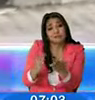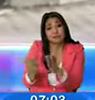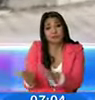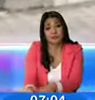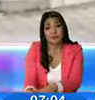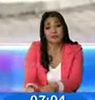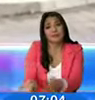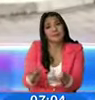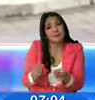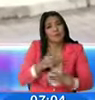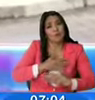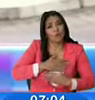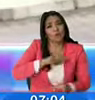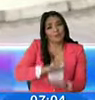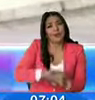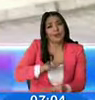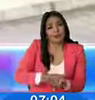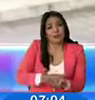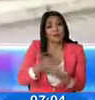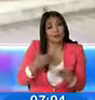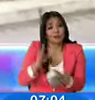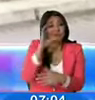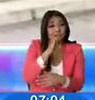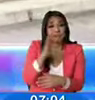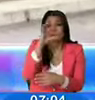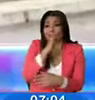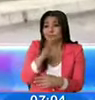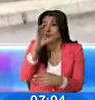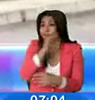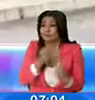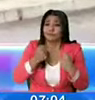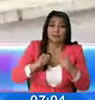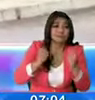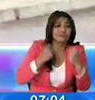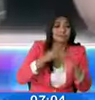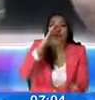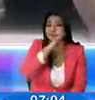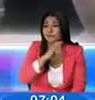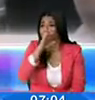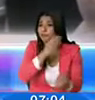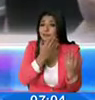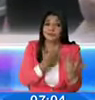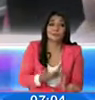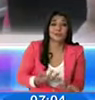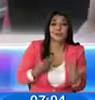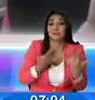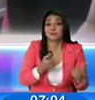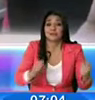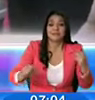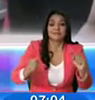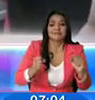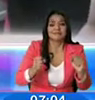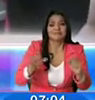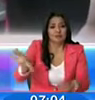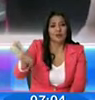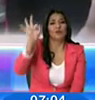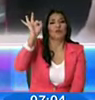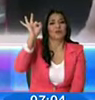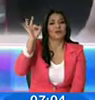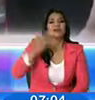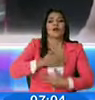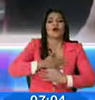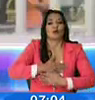había la tranquilidad de que luego de varios días de una penosa espera y una angustiante incertidumbre, por fin